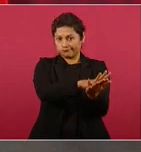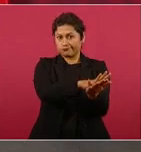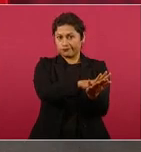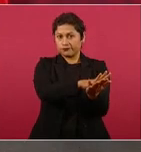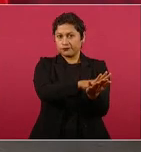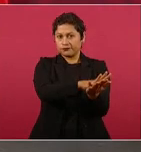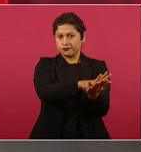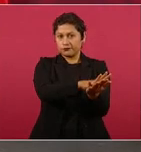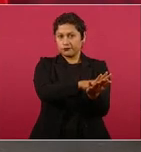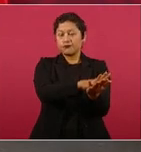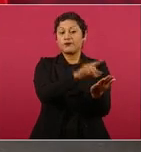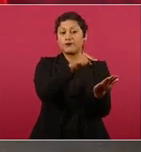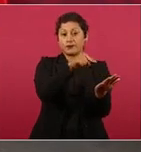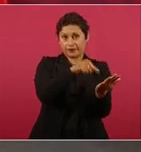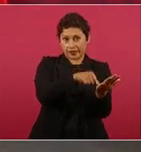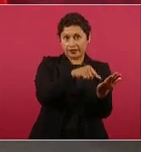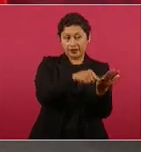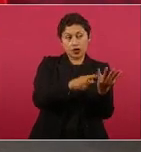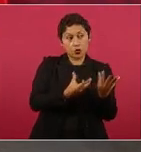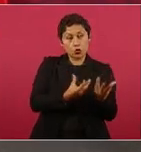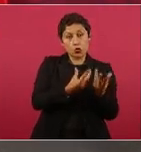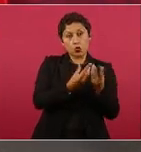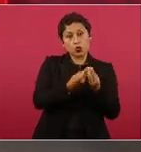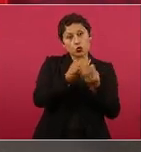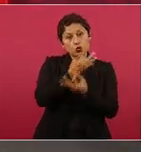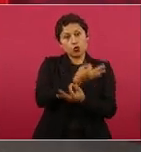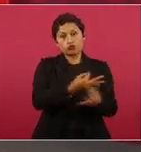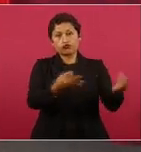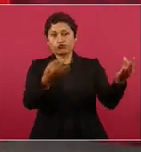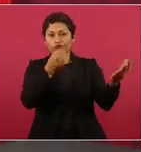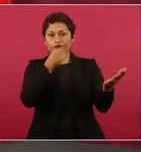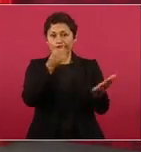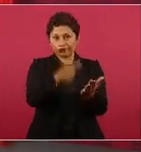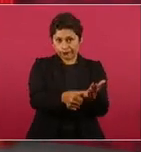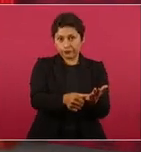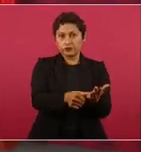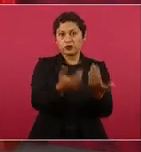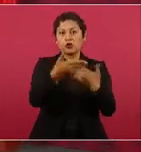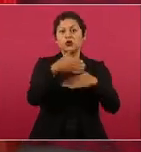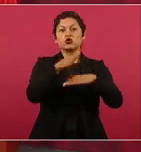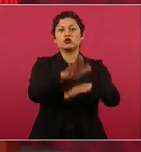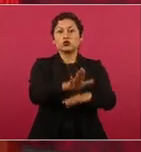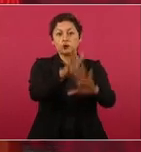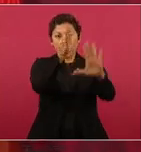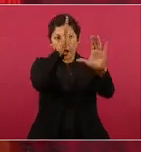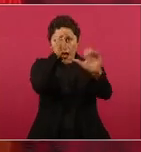Hay un comunicado conjunto de todos los compromisos.